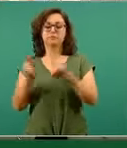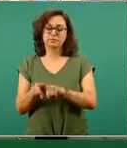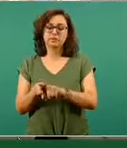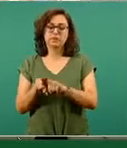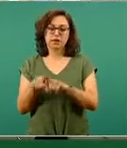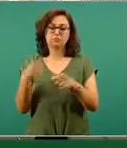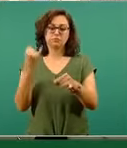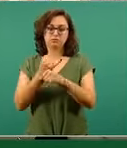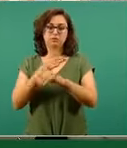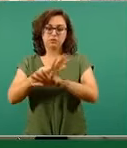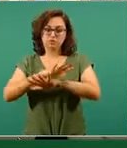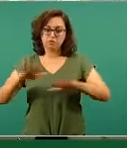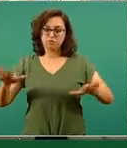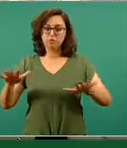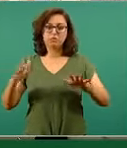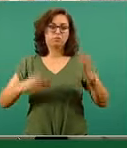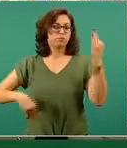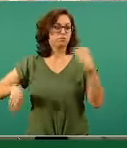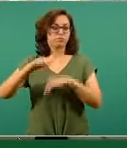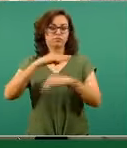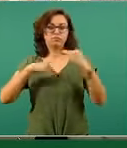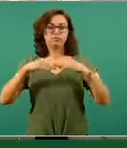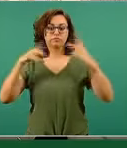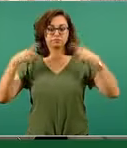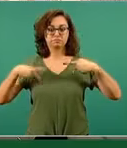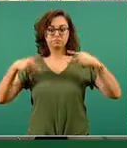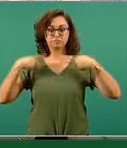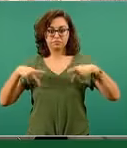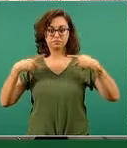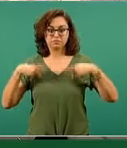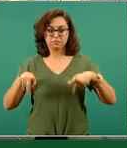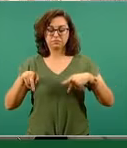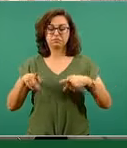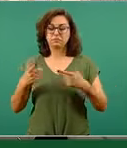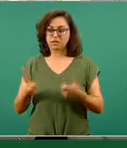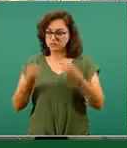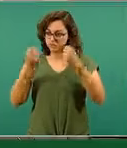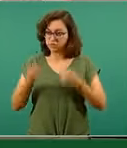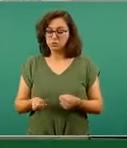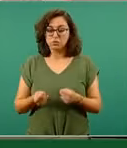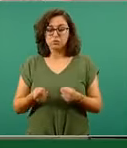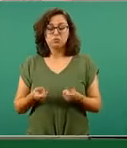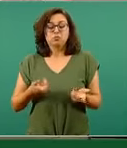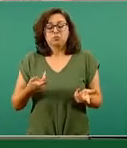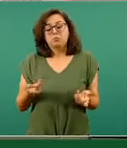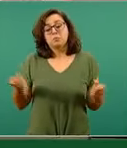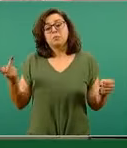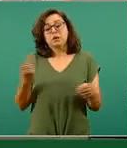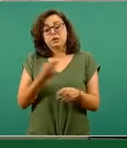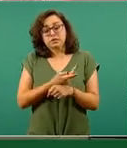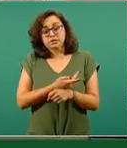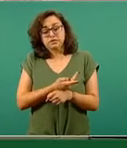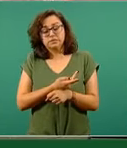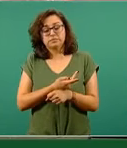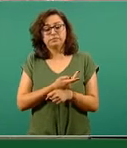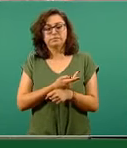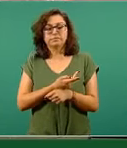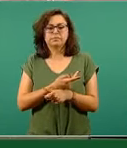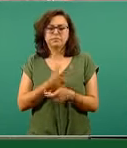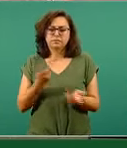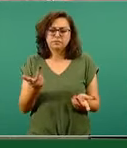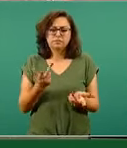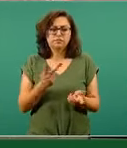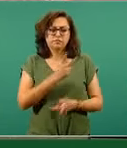bajando la información hasta que todas las personas, asegurar que todas las personas. ¿Dónde están los detalles? Precisamente en una serie de preguntas